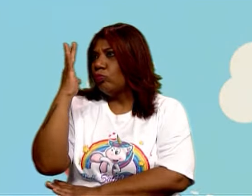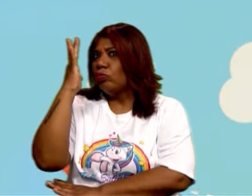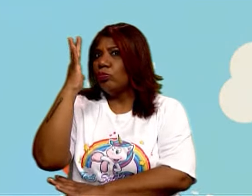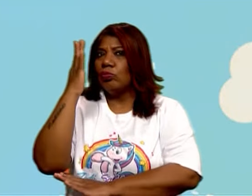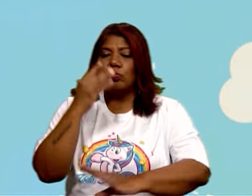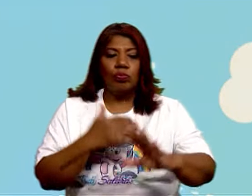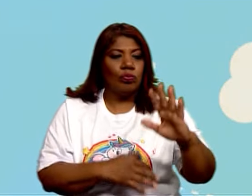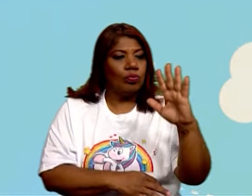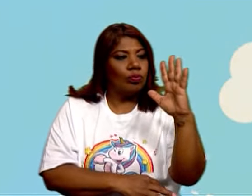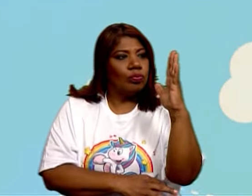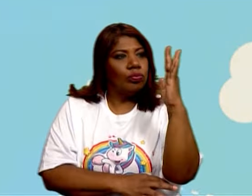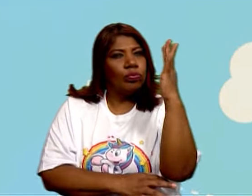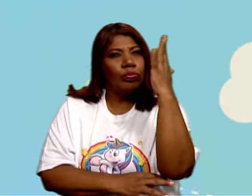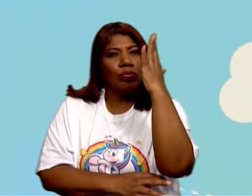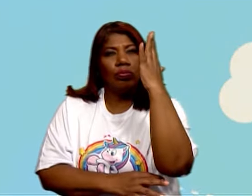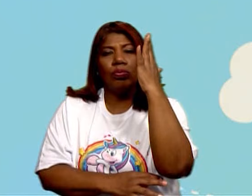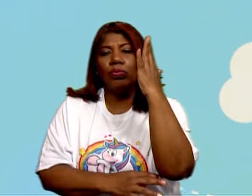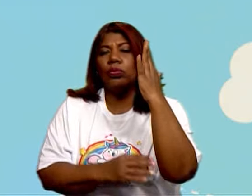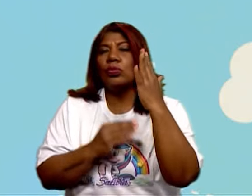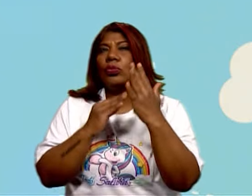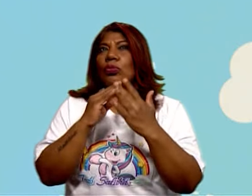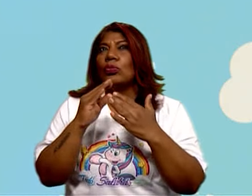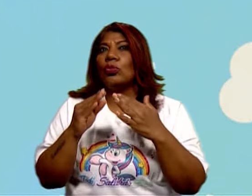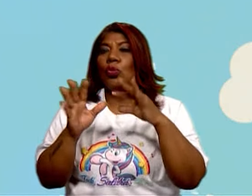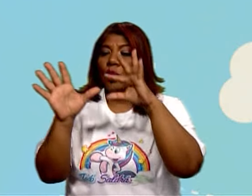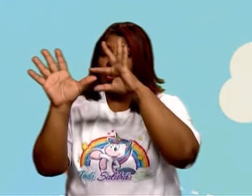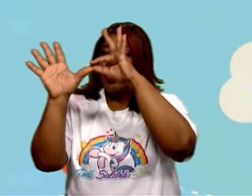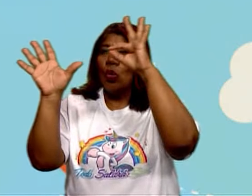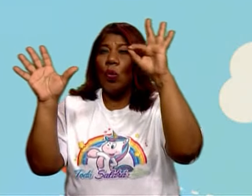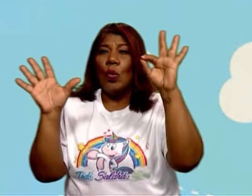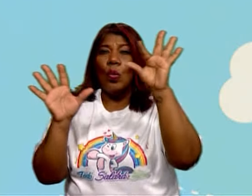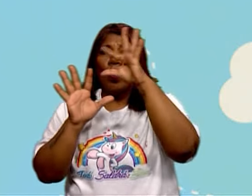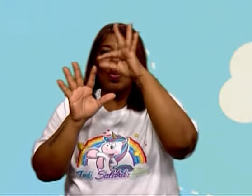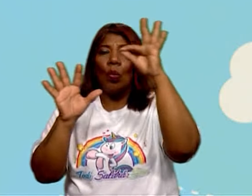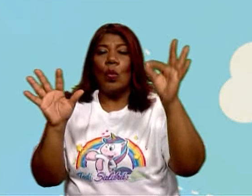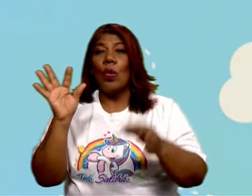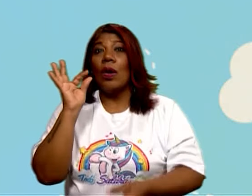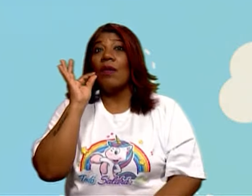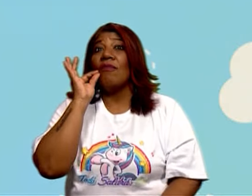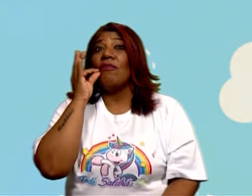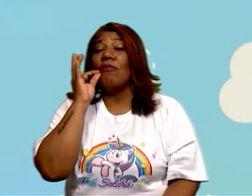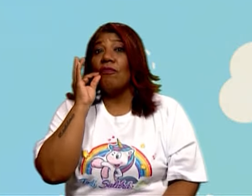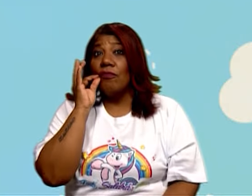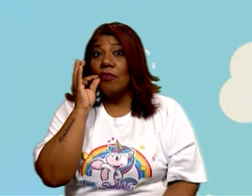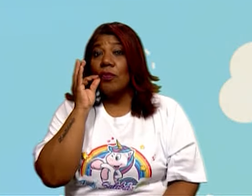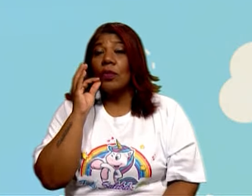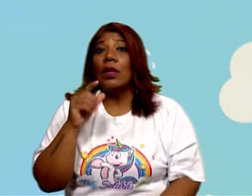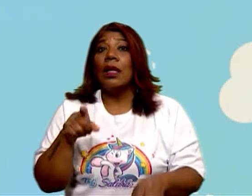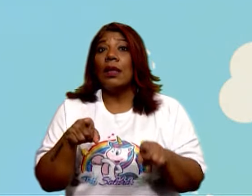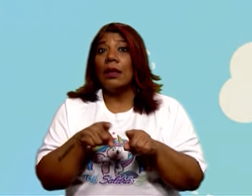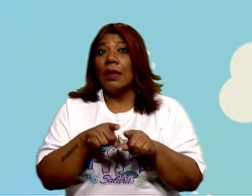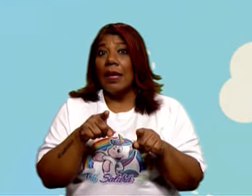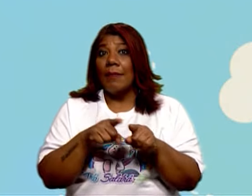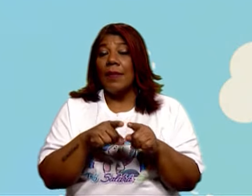bosques, todo lo que tienen que ver con árboles, frutas.